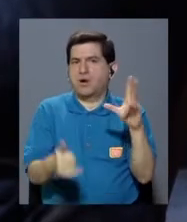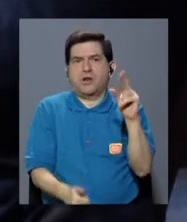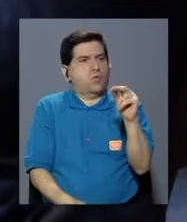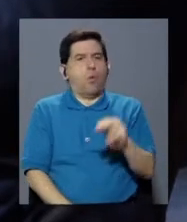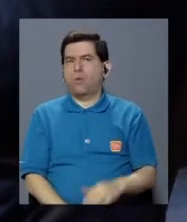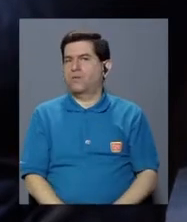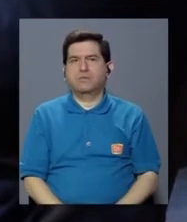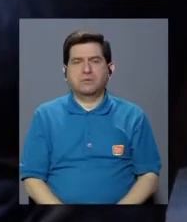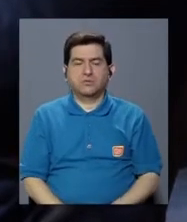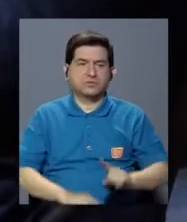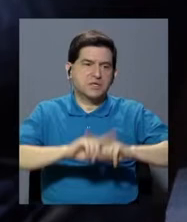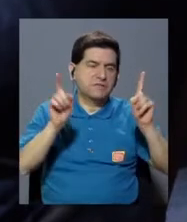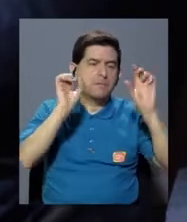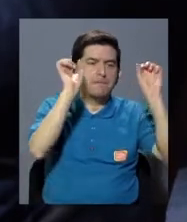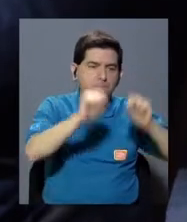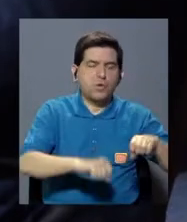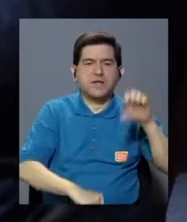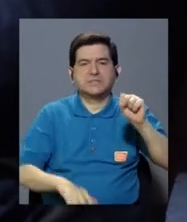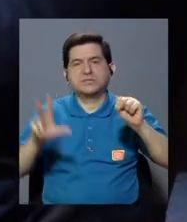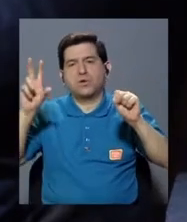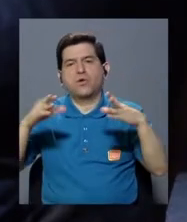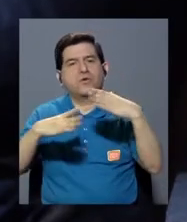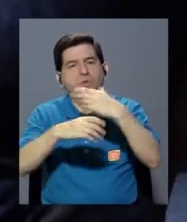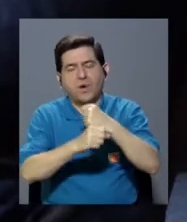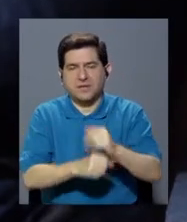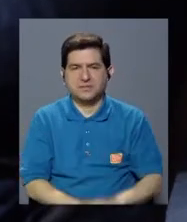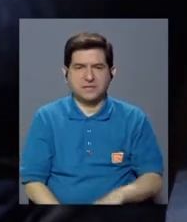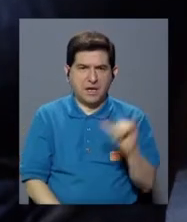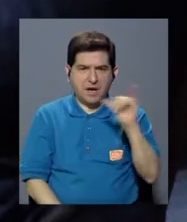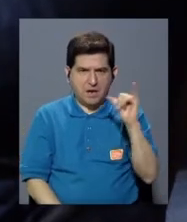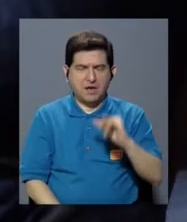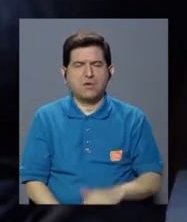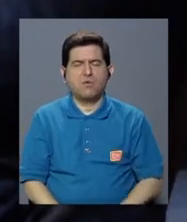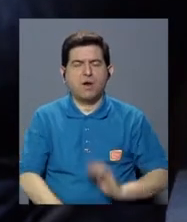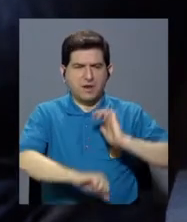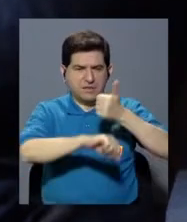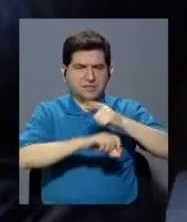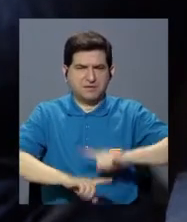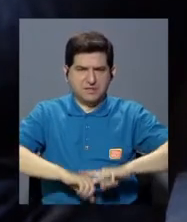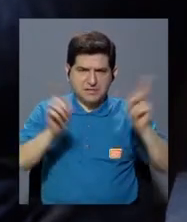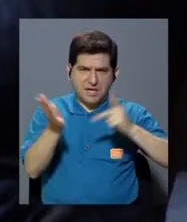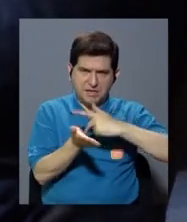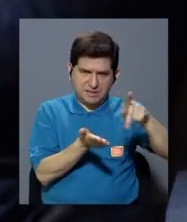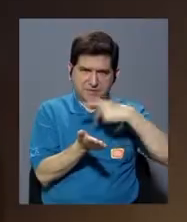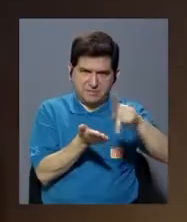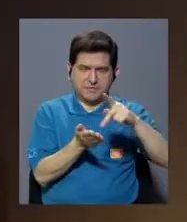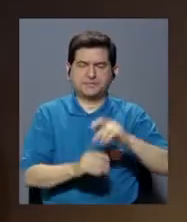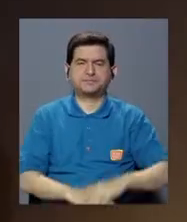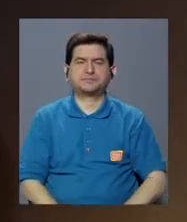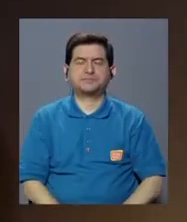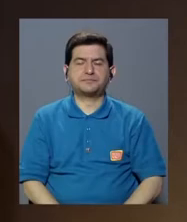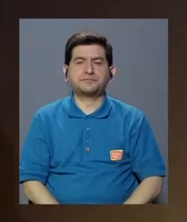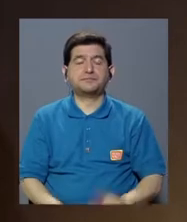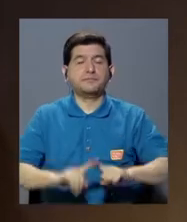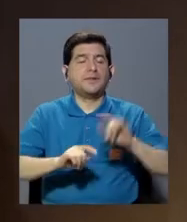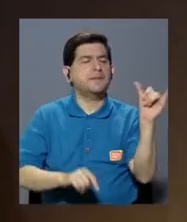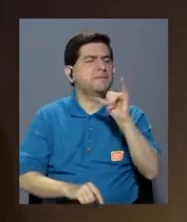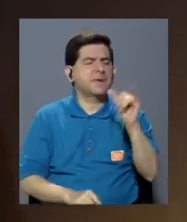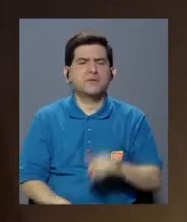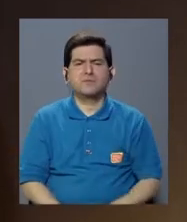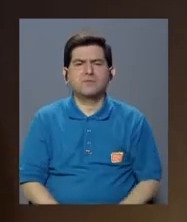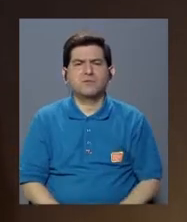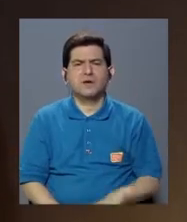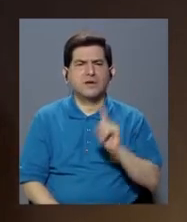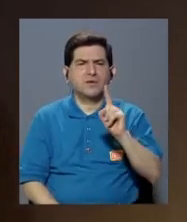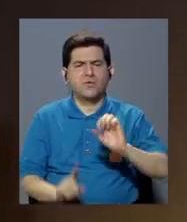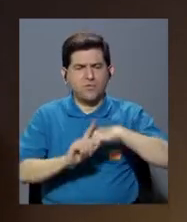momento no. Entonces, hay una diferencia entre los que pueden hacerlo y los que no pueden hacerlo. Debería haber también una diferencia tarifaria en ese sentido. Claro, pero es que también